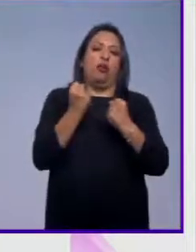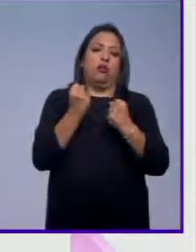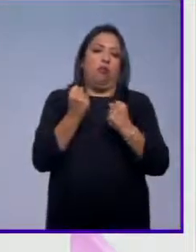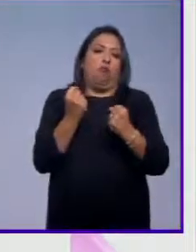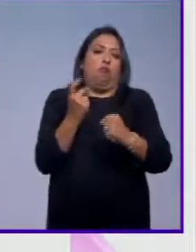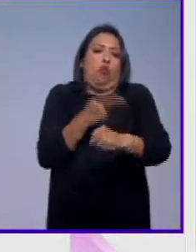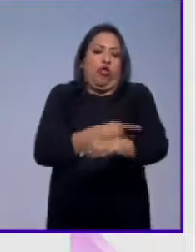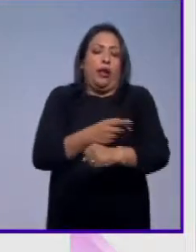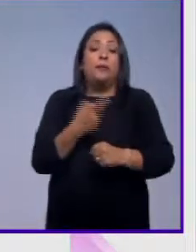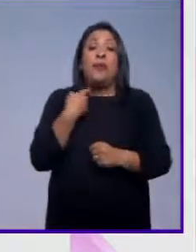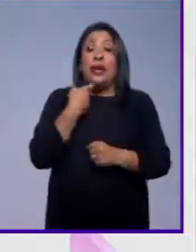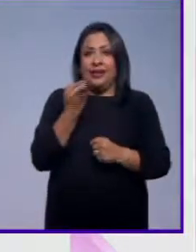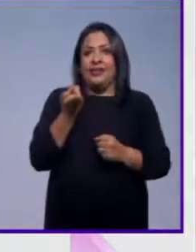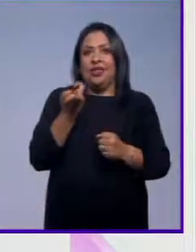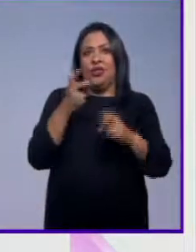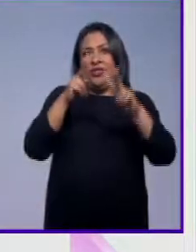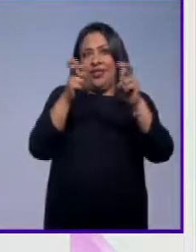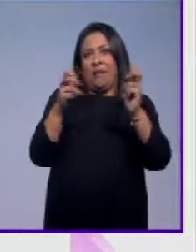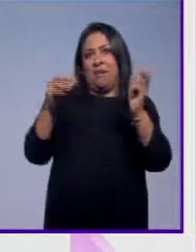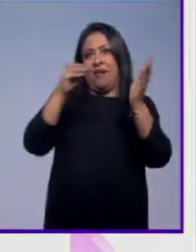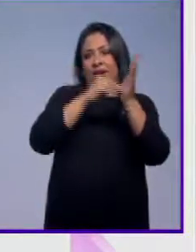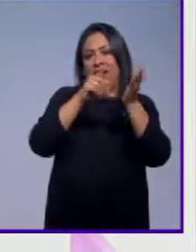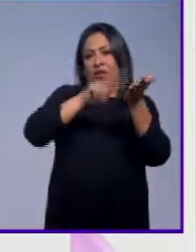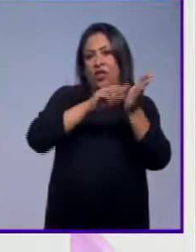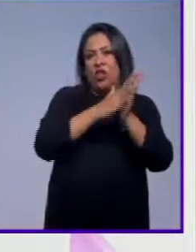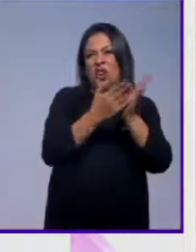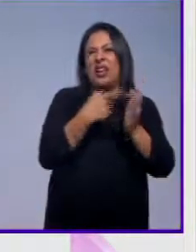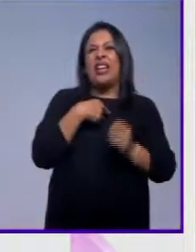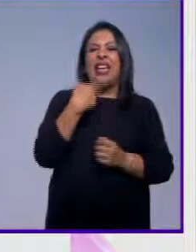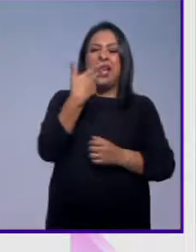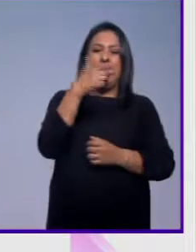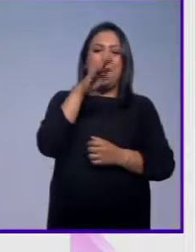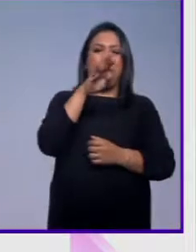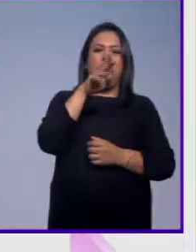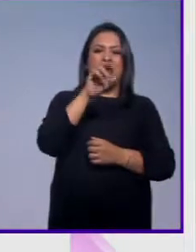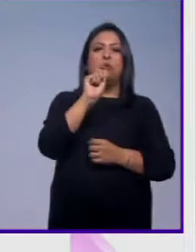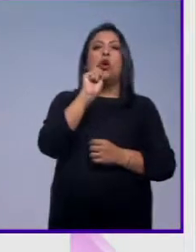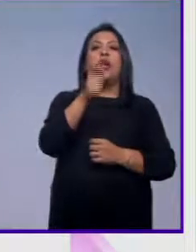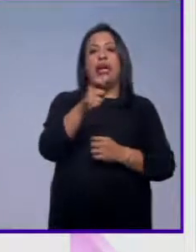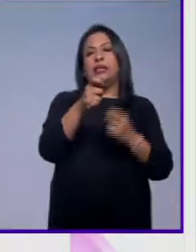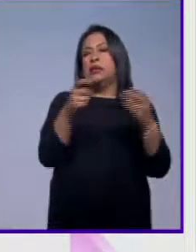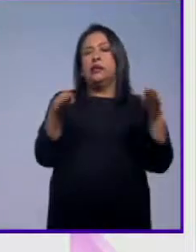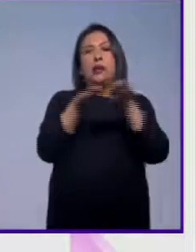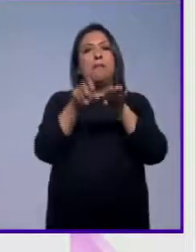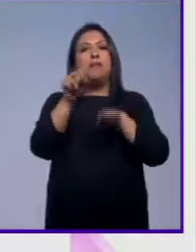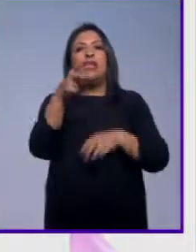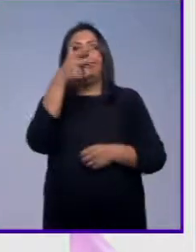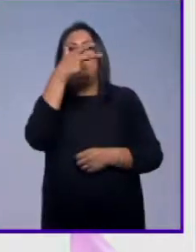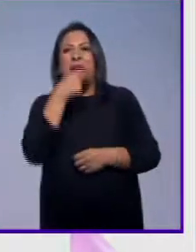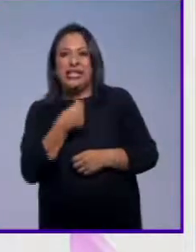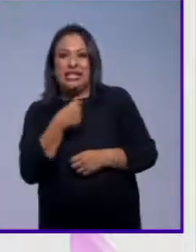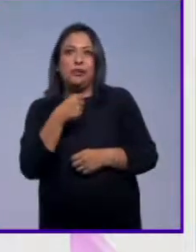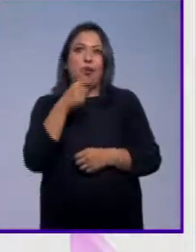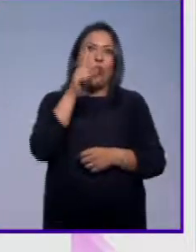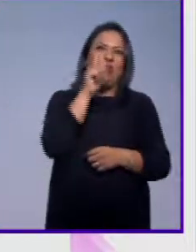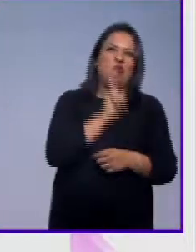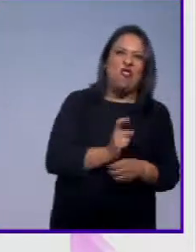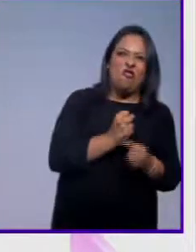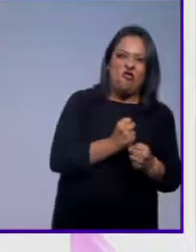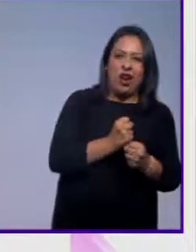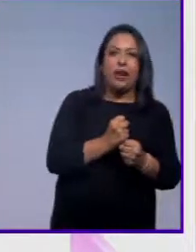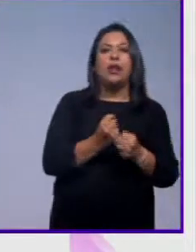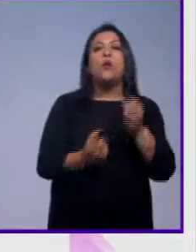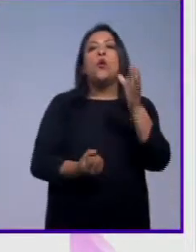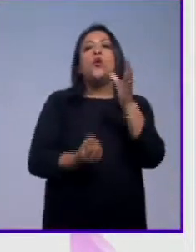entonces de eso se trata el libro un poco como explicar que es el hembrismo que es el equivalente el machismo esa que es el feminismo que es el equivalente nuevas